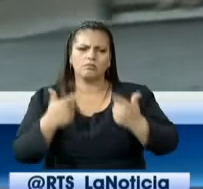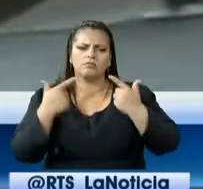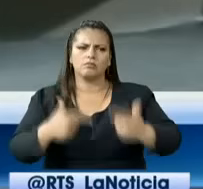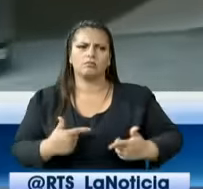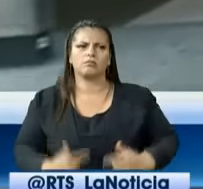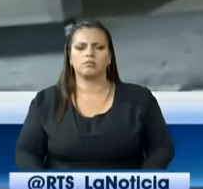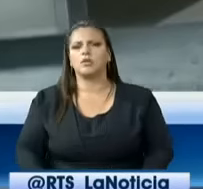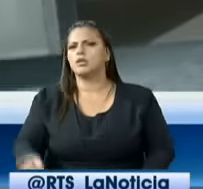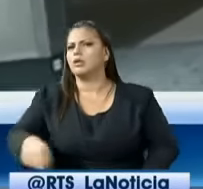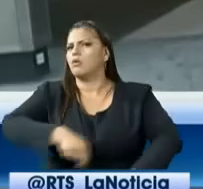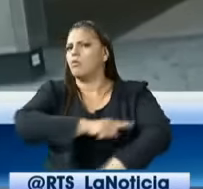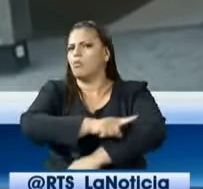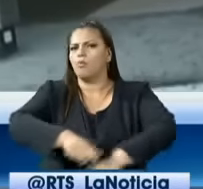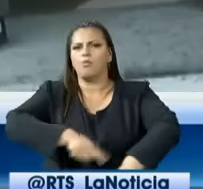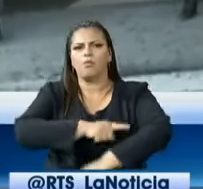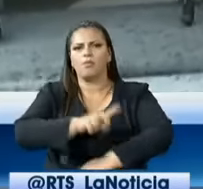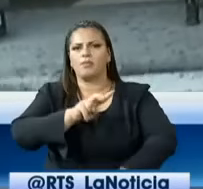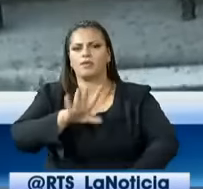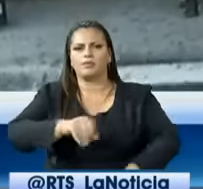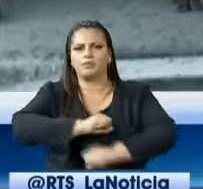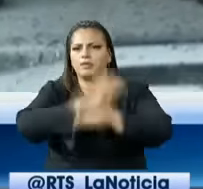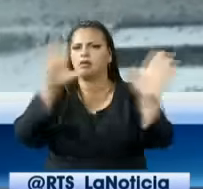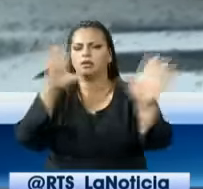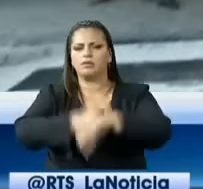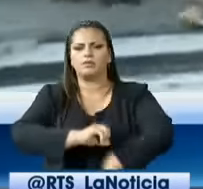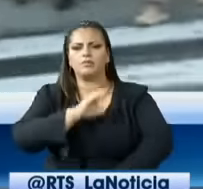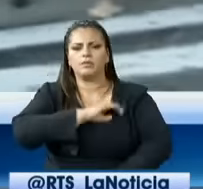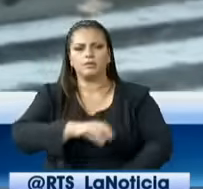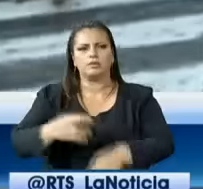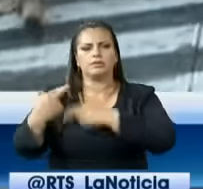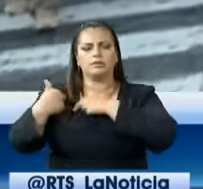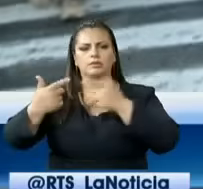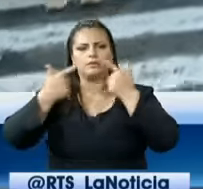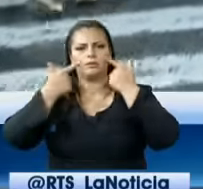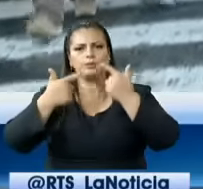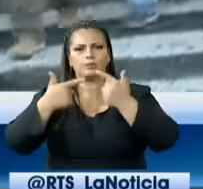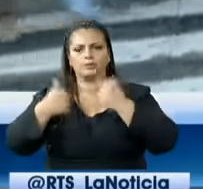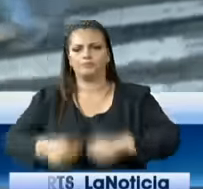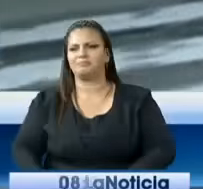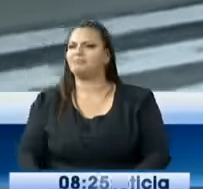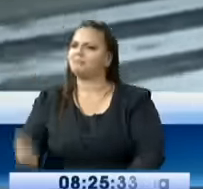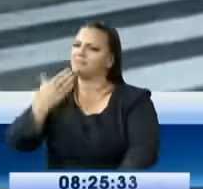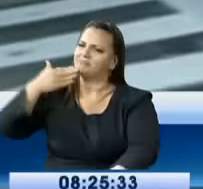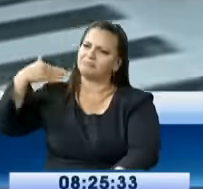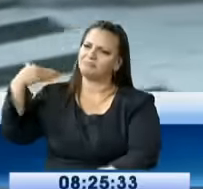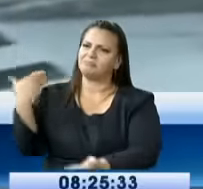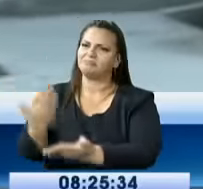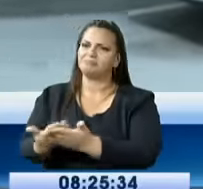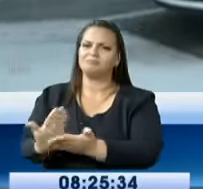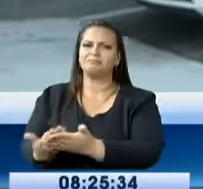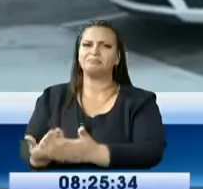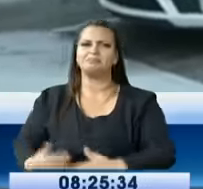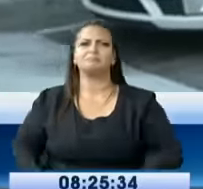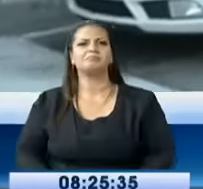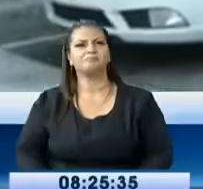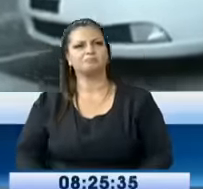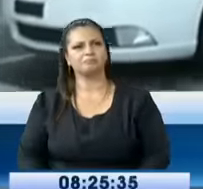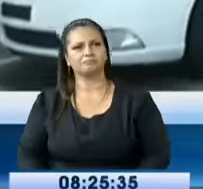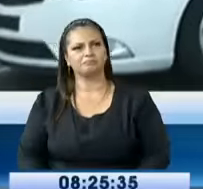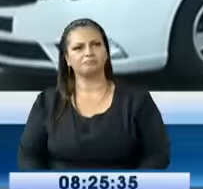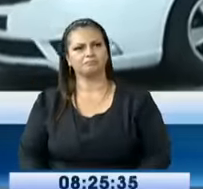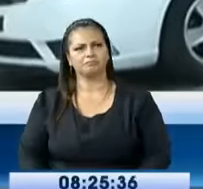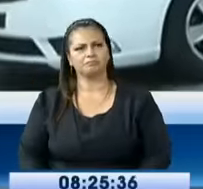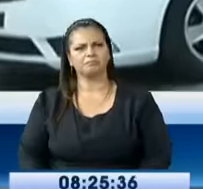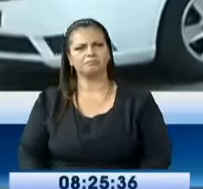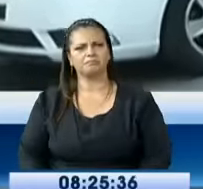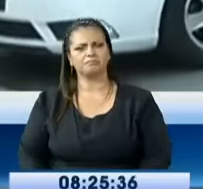servicio de la Policía Nacional. Listo, muchas gracias, Teniente Coronel Ochoa, quien nos ha ofrecido las declaraciones en este momento. Recordamos, ¿por qué se da